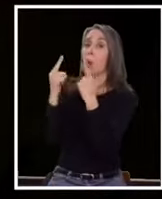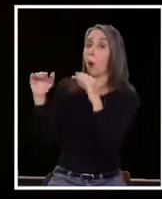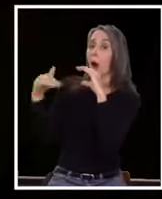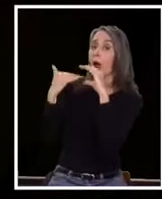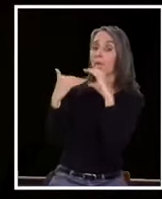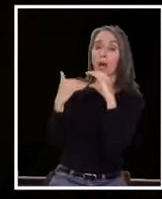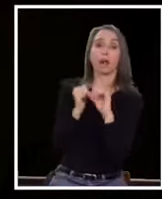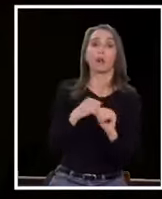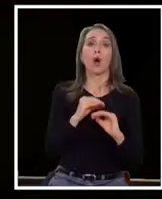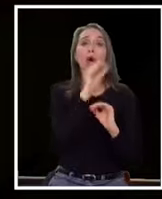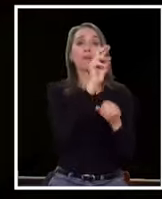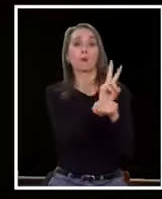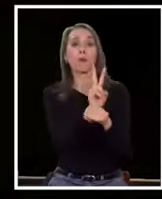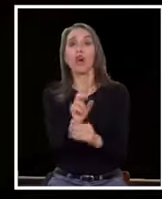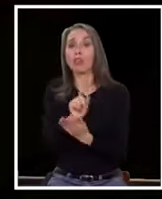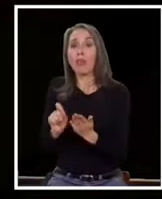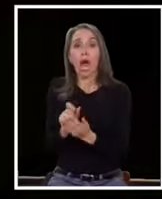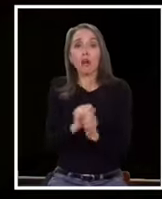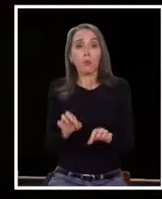al profesor de alguna manera